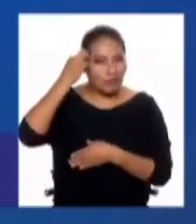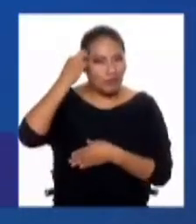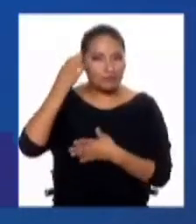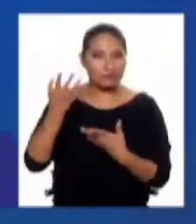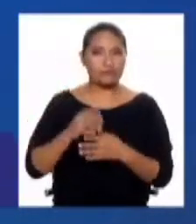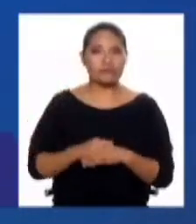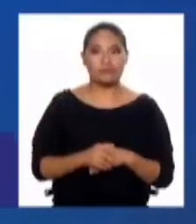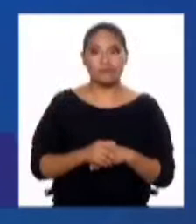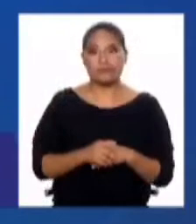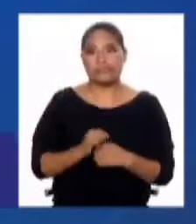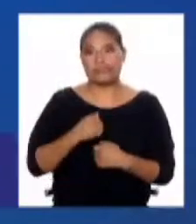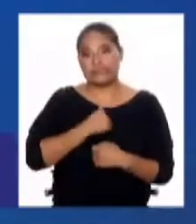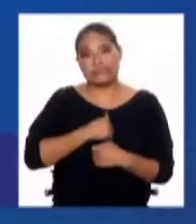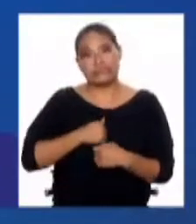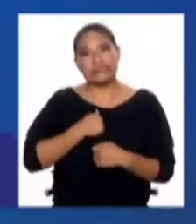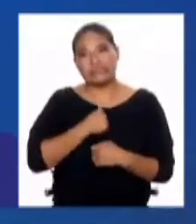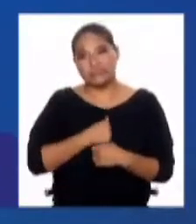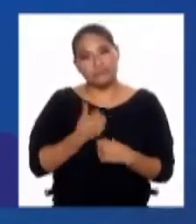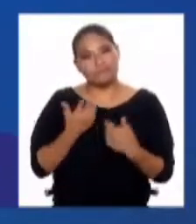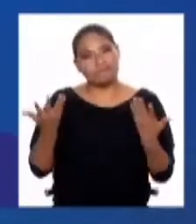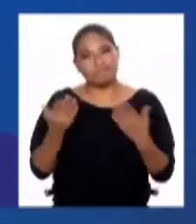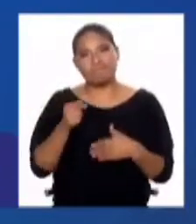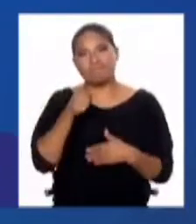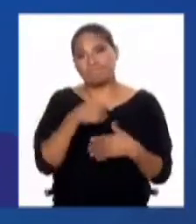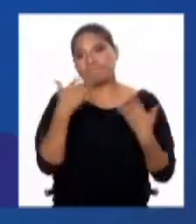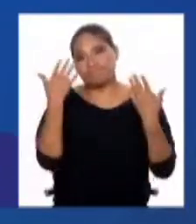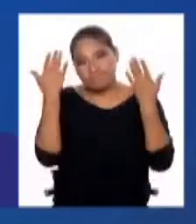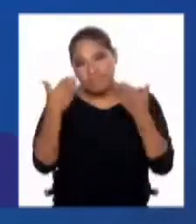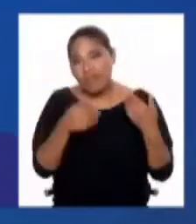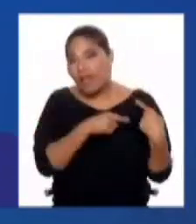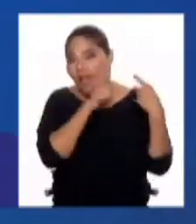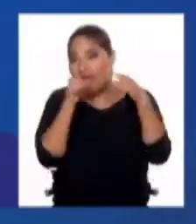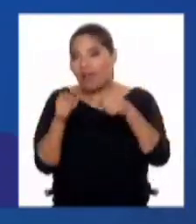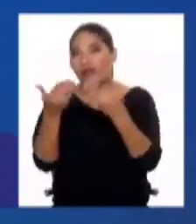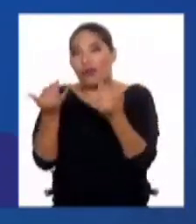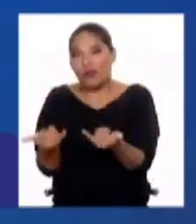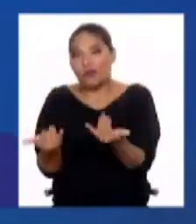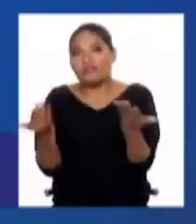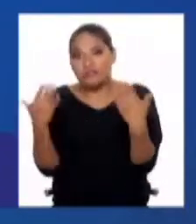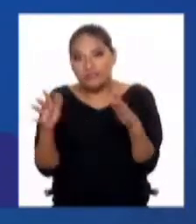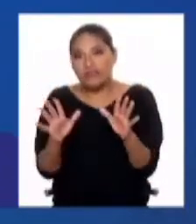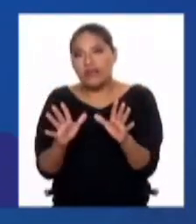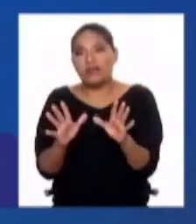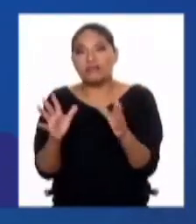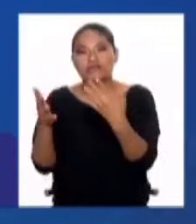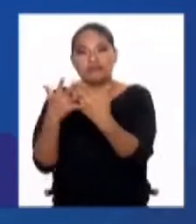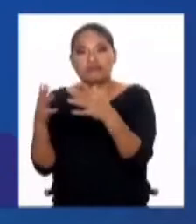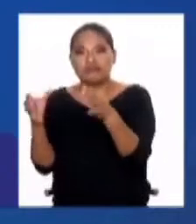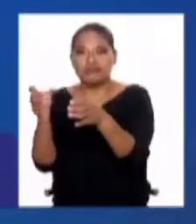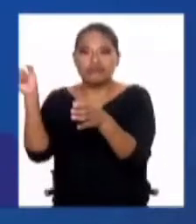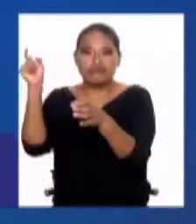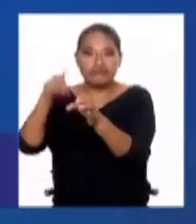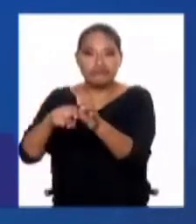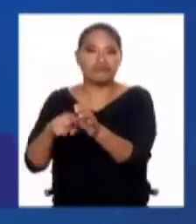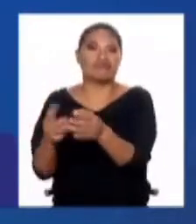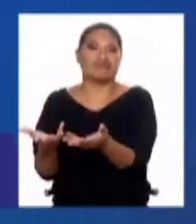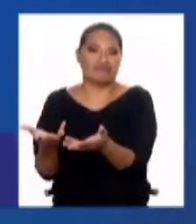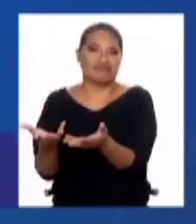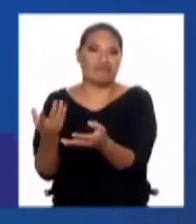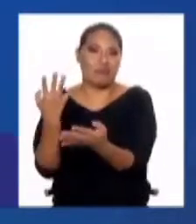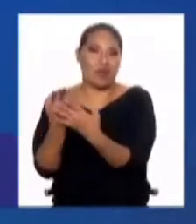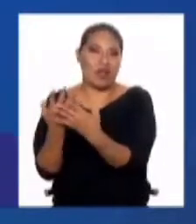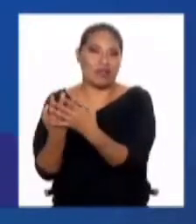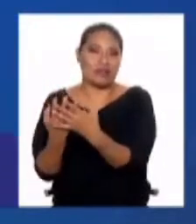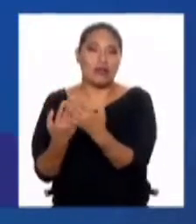finalmente, desgraciadamente, sucedió eso. Yo digo desgraciadamente porque yo quiero a Perú Posible. Yo fui fundador de